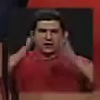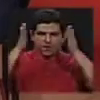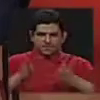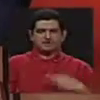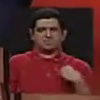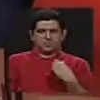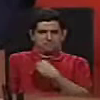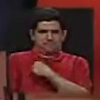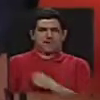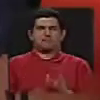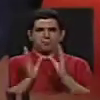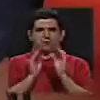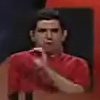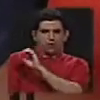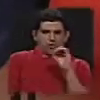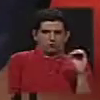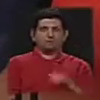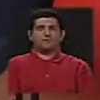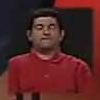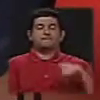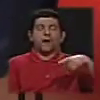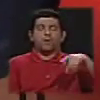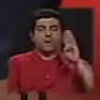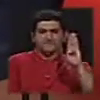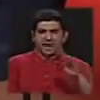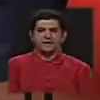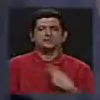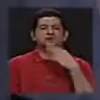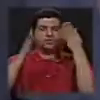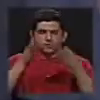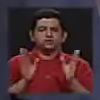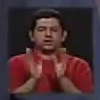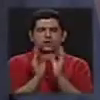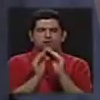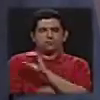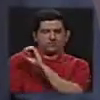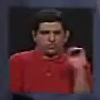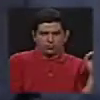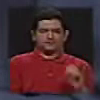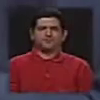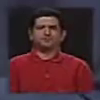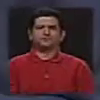y miembro del Foro de Occidente, y a Paul Brenes, vocero del Foro de Occidente.